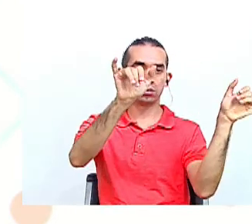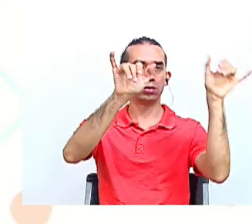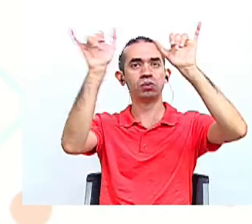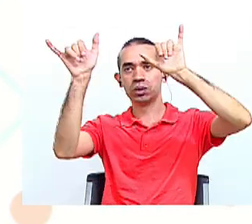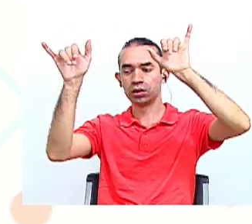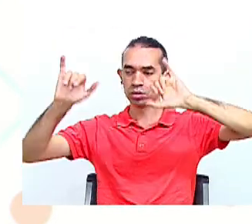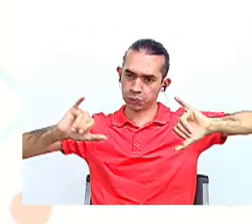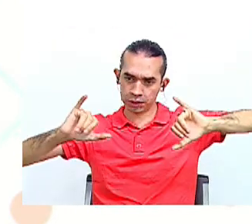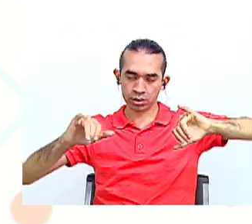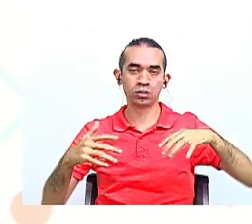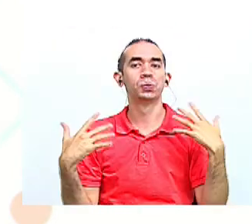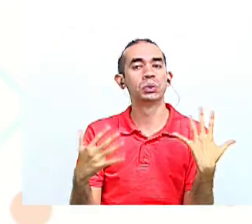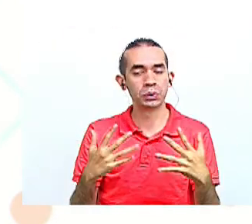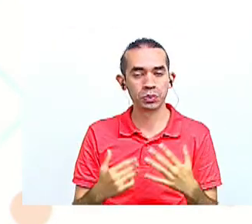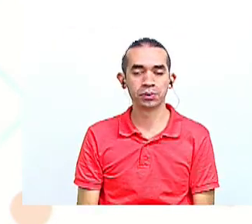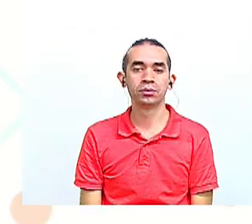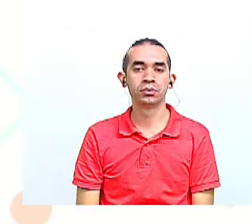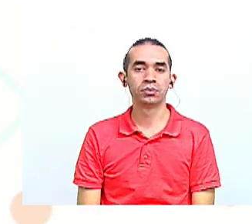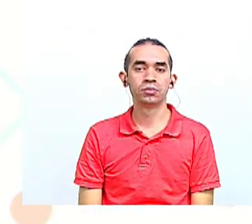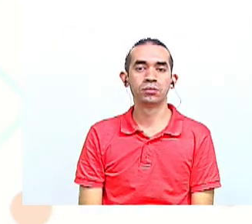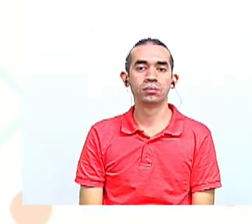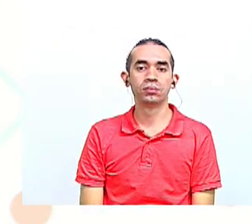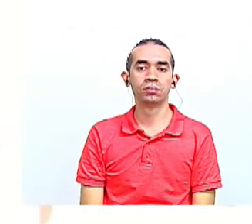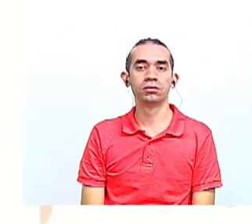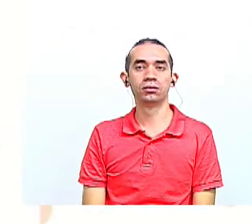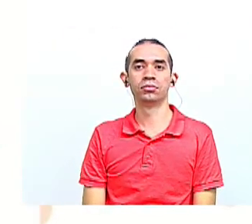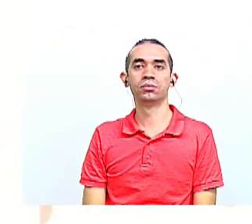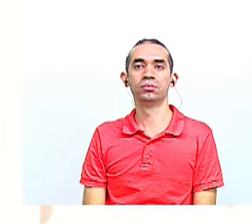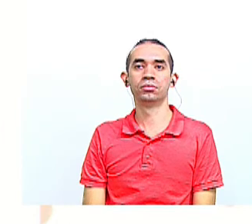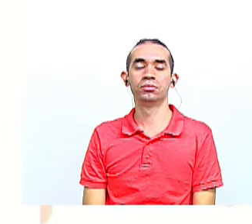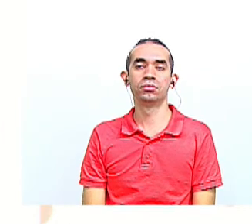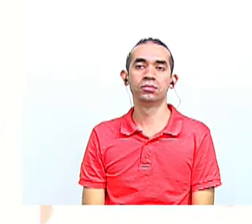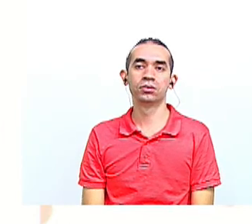triángulo. Continuamos.